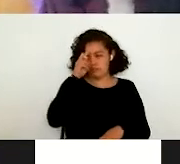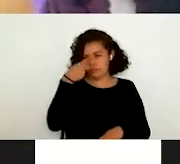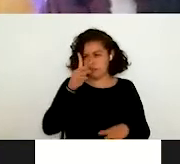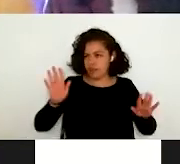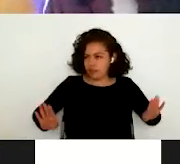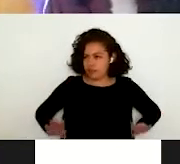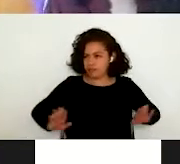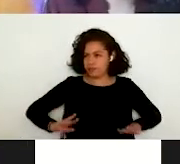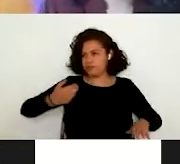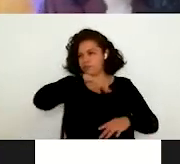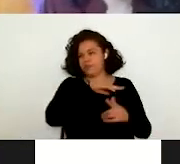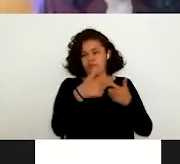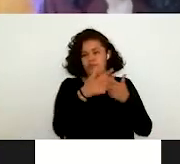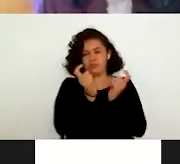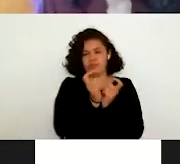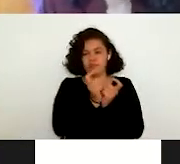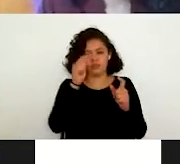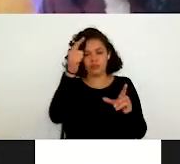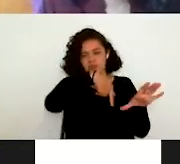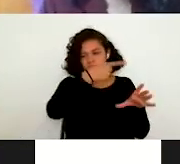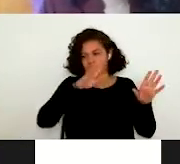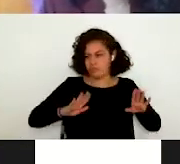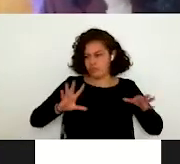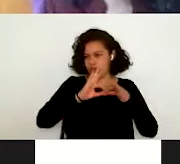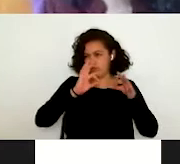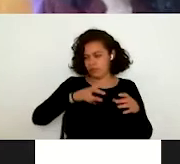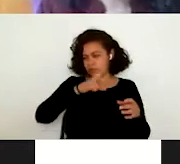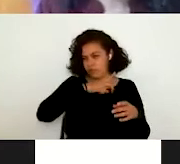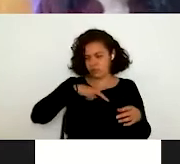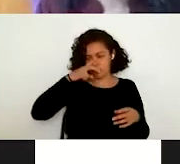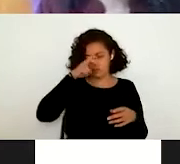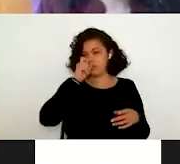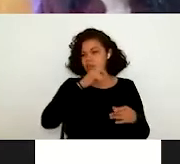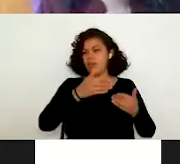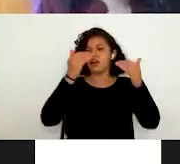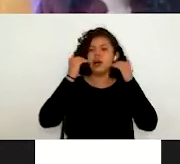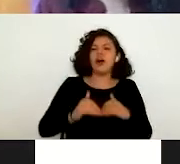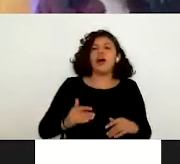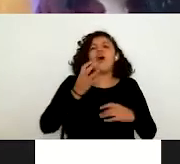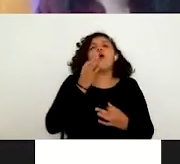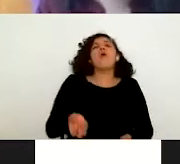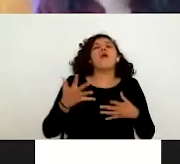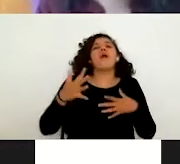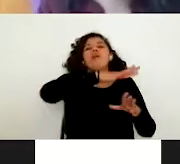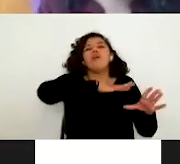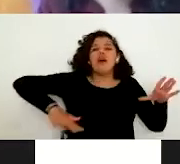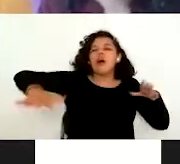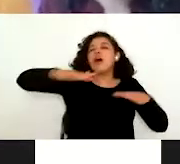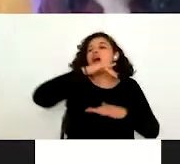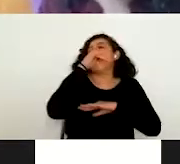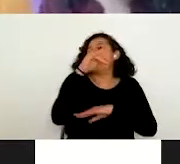de nuestra población objetivo. Tenemos también como otro punto la cobertura, ¿no? Definir cuál va a ser